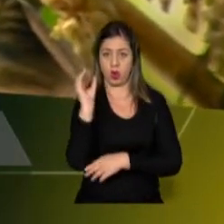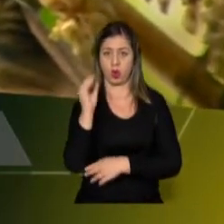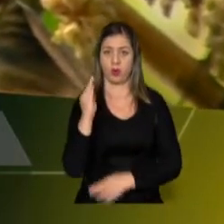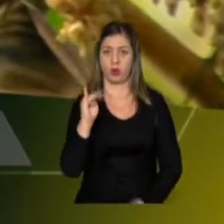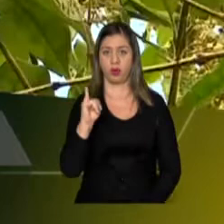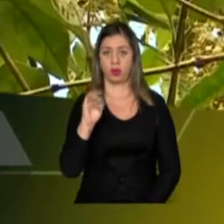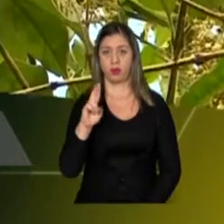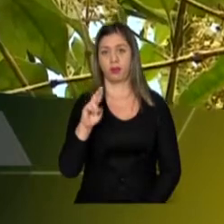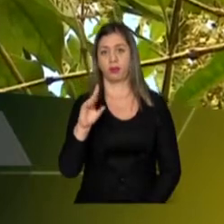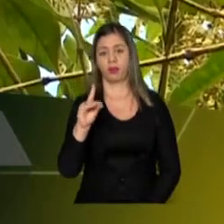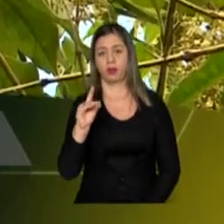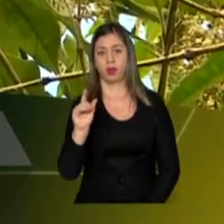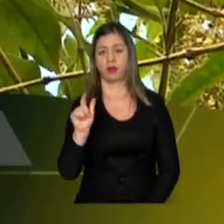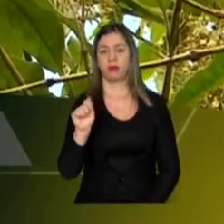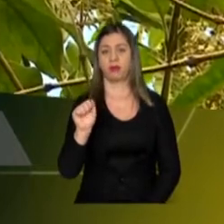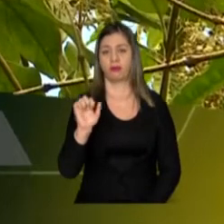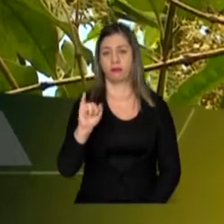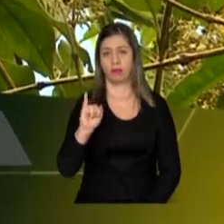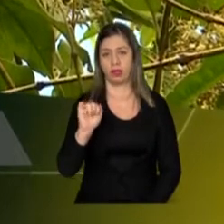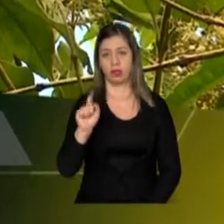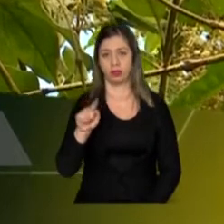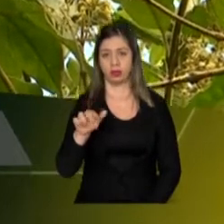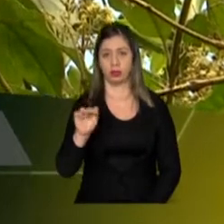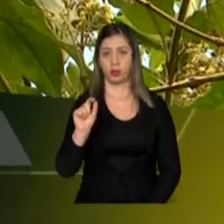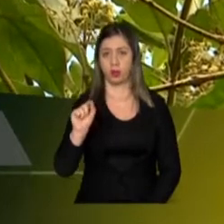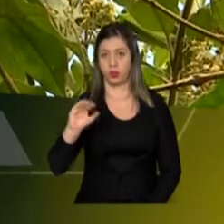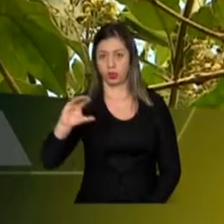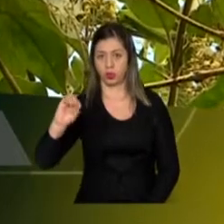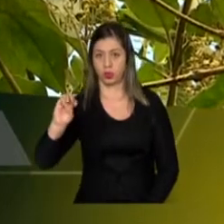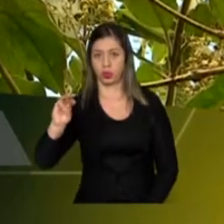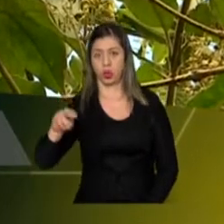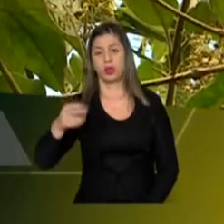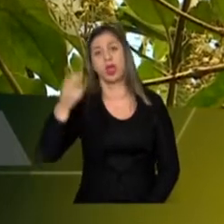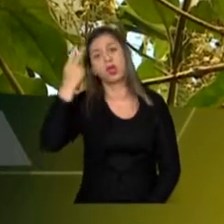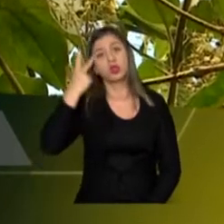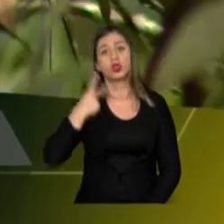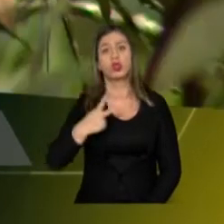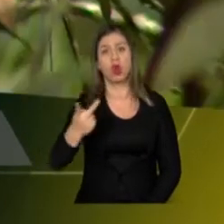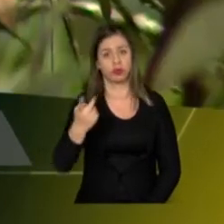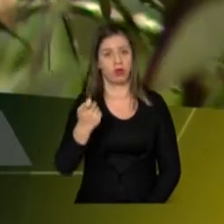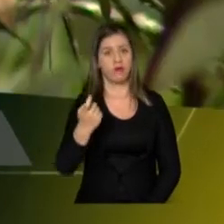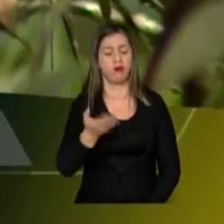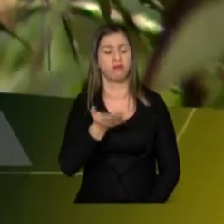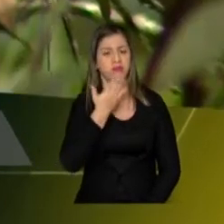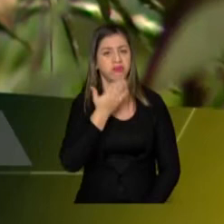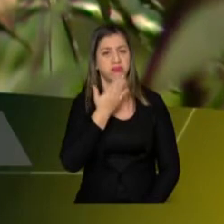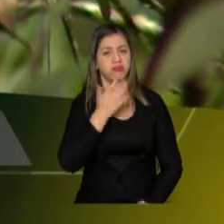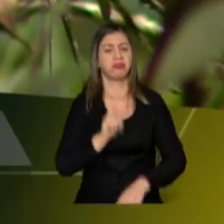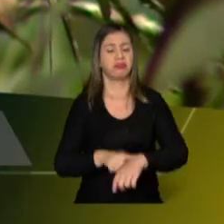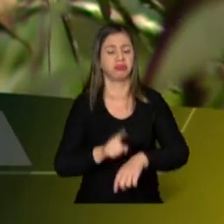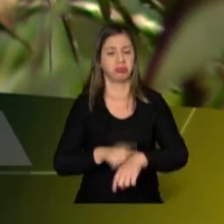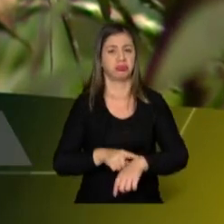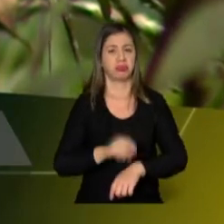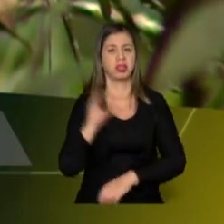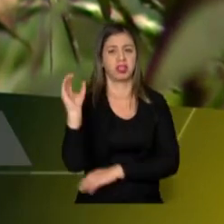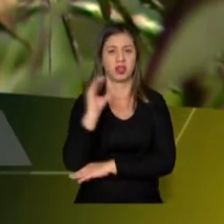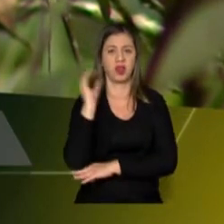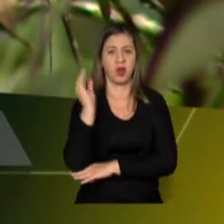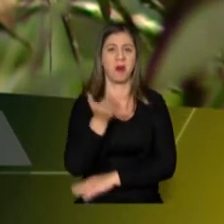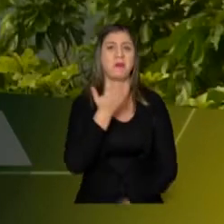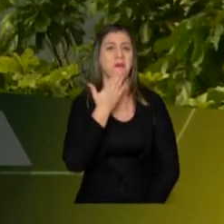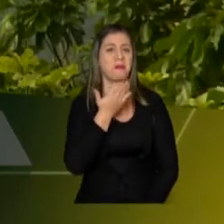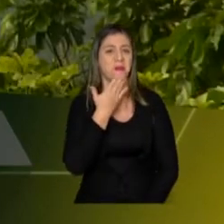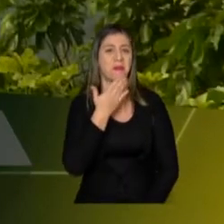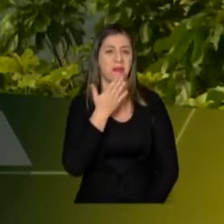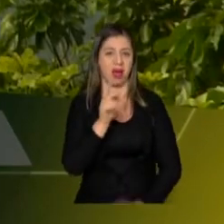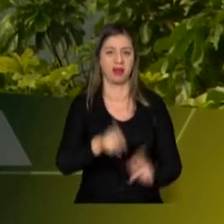hacer el registro. Y empezamos el jueves, entonces hay casi 2 días, entonces hay mucho tiempo. Es mucho tiempo para el colombiano. Es mucho tiempo, y